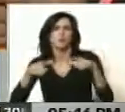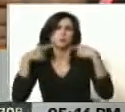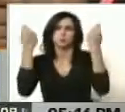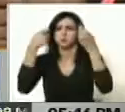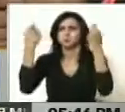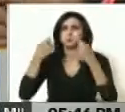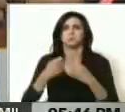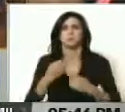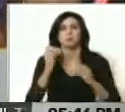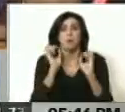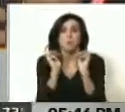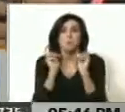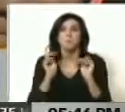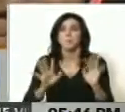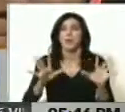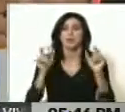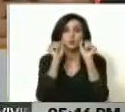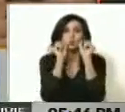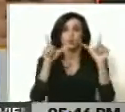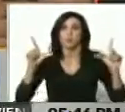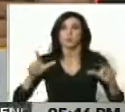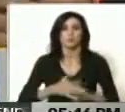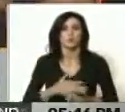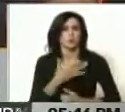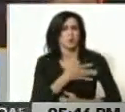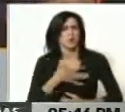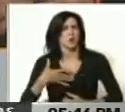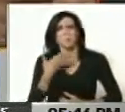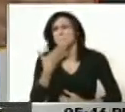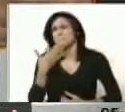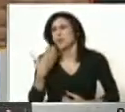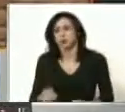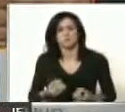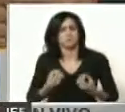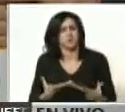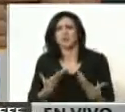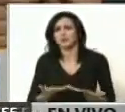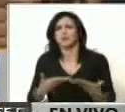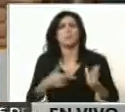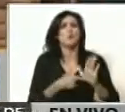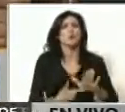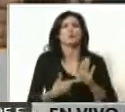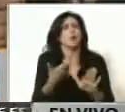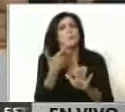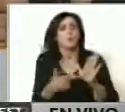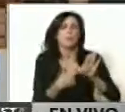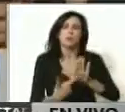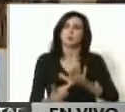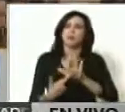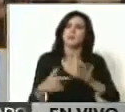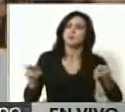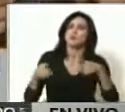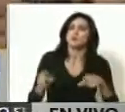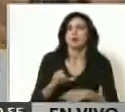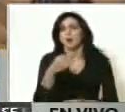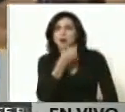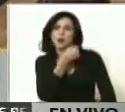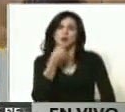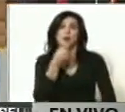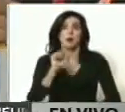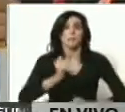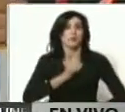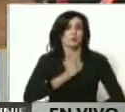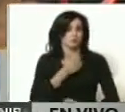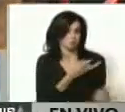estamos maravillados y con ganas de dar lo mejor de nosotros para en este showcase que será el viernes. Aprovecho de